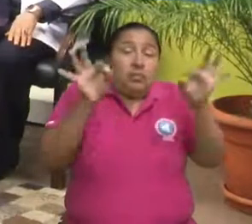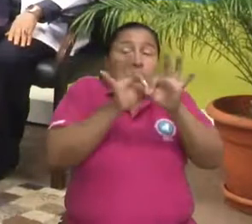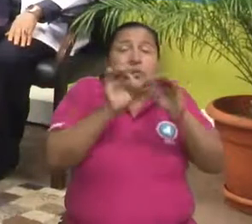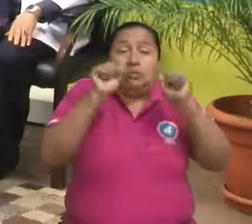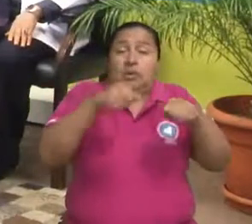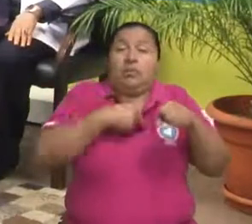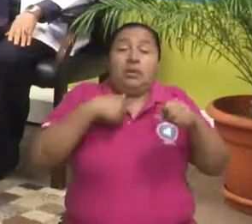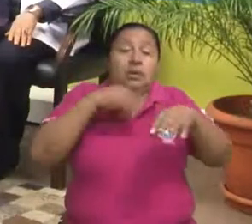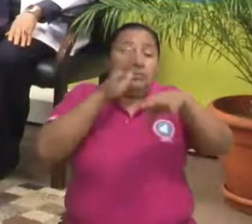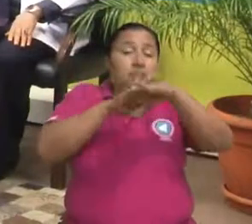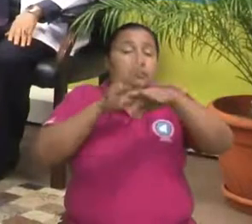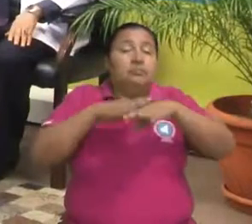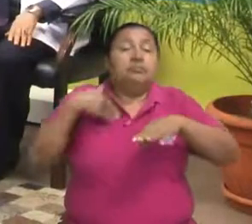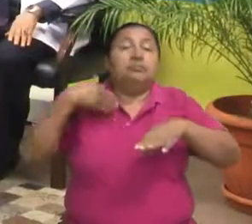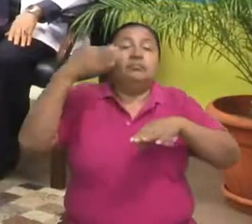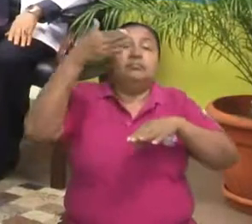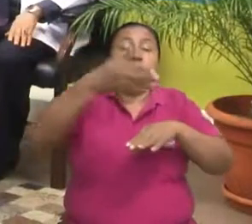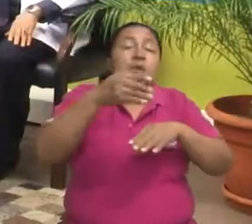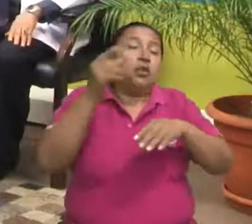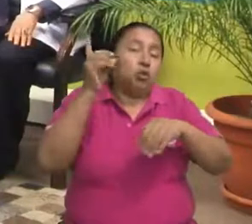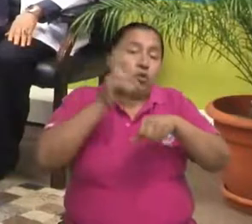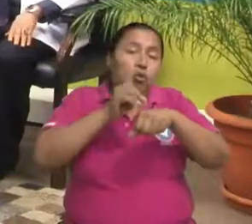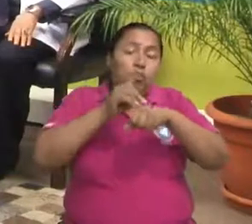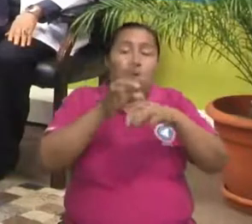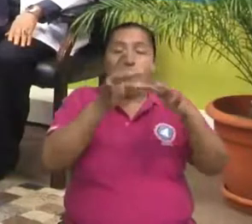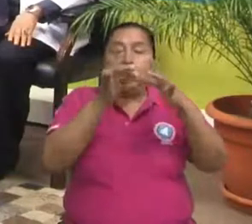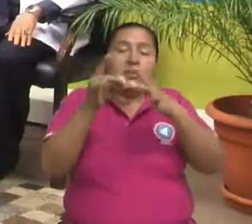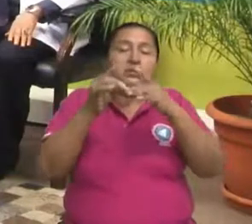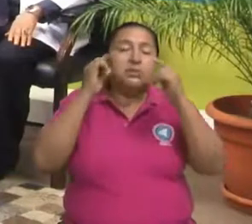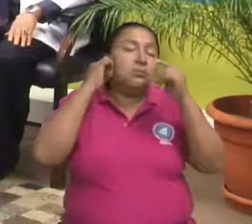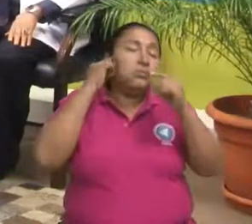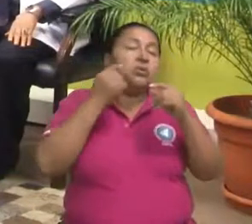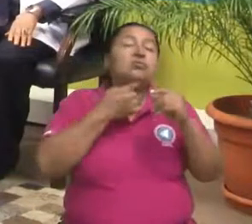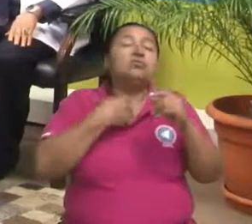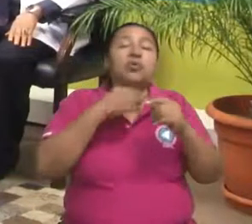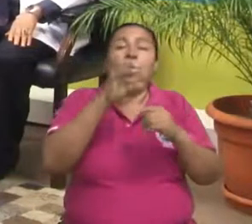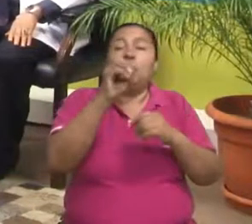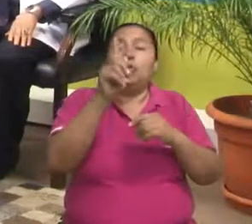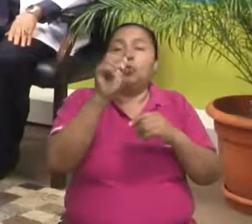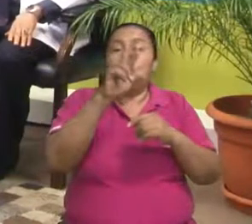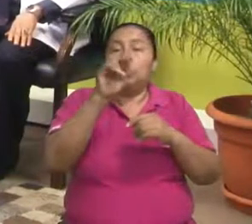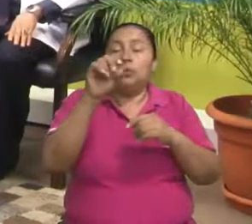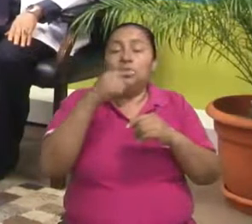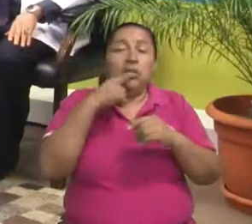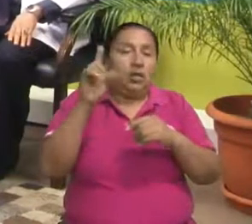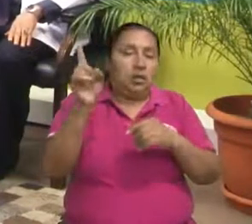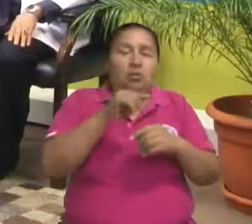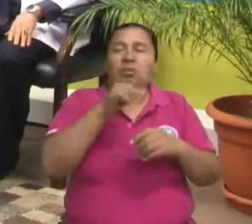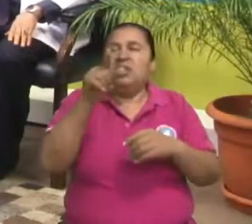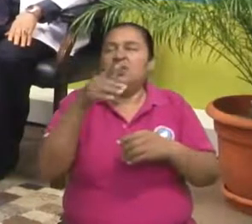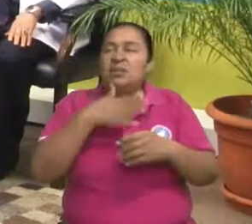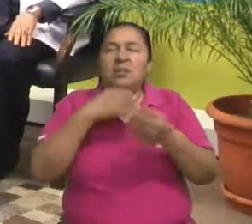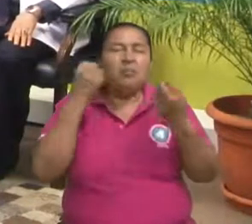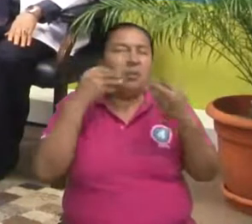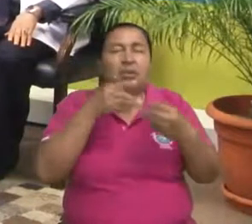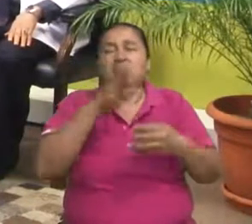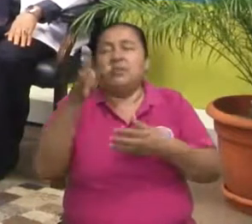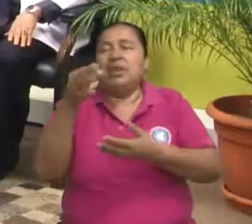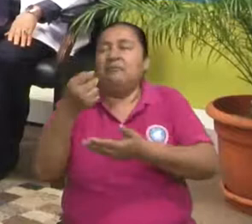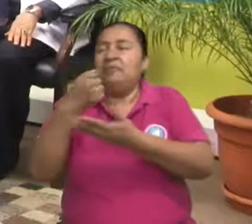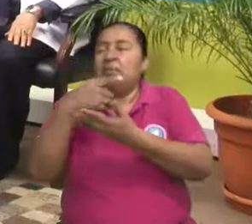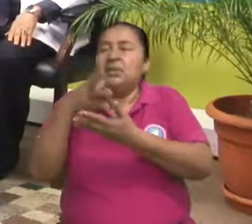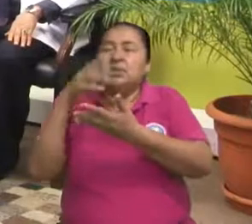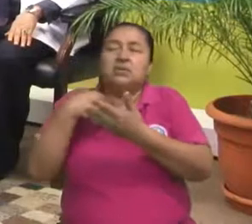es prudente acudir al otorrinolaringólogo y no automedicarse, como me decían, de ir a la farmacia, comprar